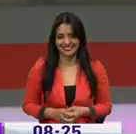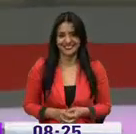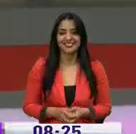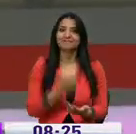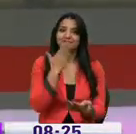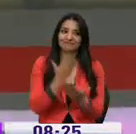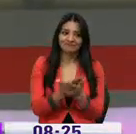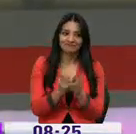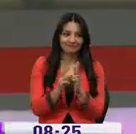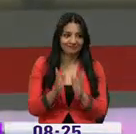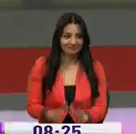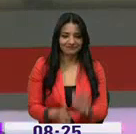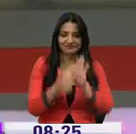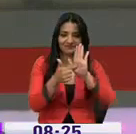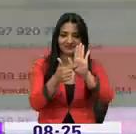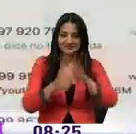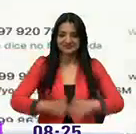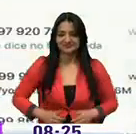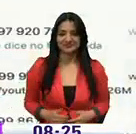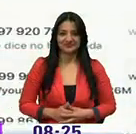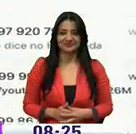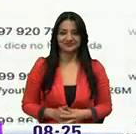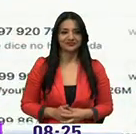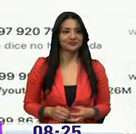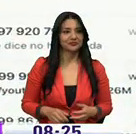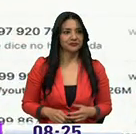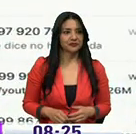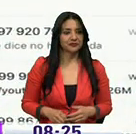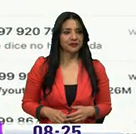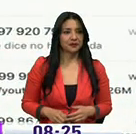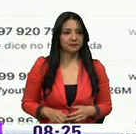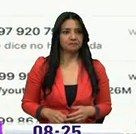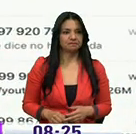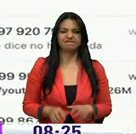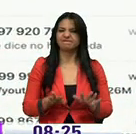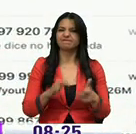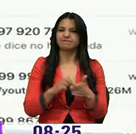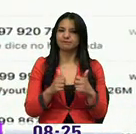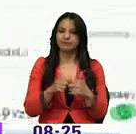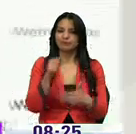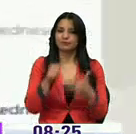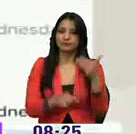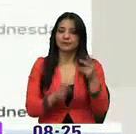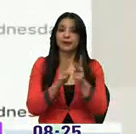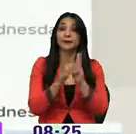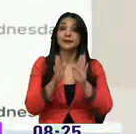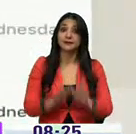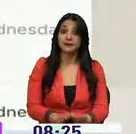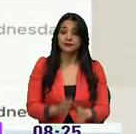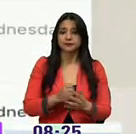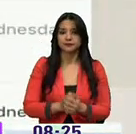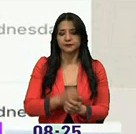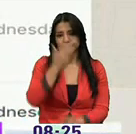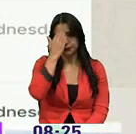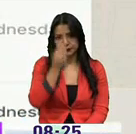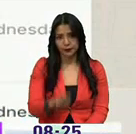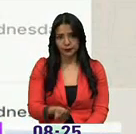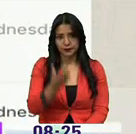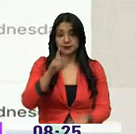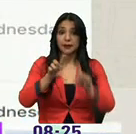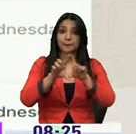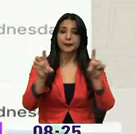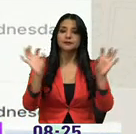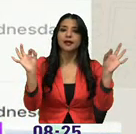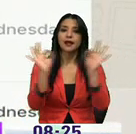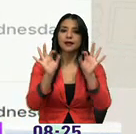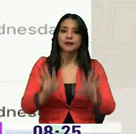Gracias, vecinos. Pónganlo en pantalla, por favor, si es tan amable. Estos son los dolores de cabeza de los vecinos. Buenos días. Los señores de la empresa eléctrica